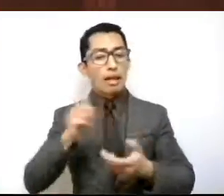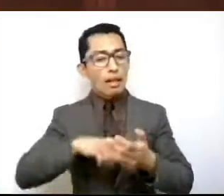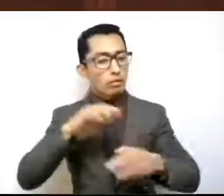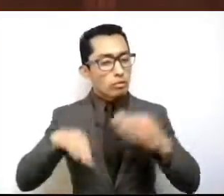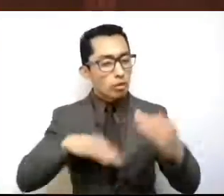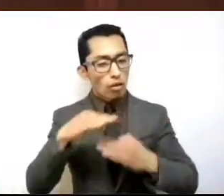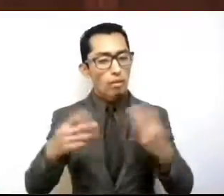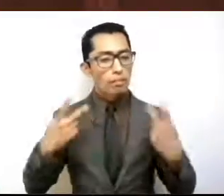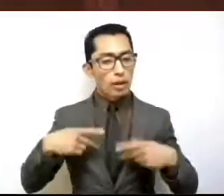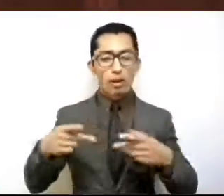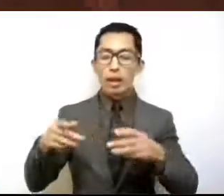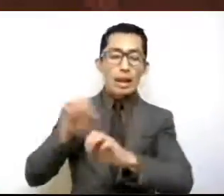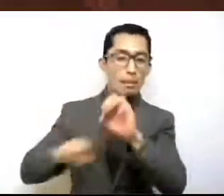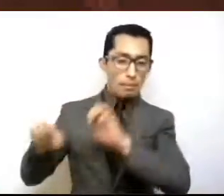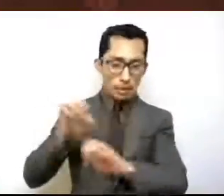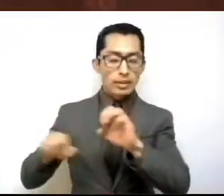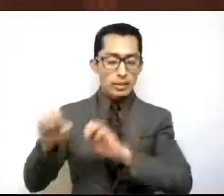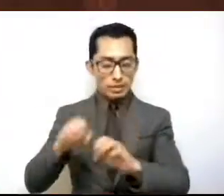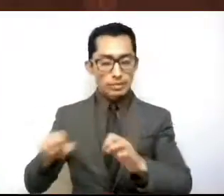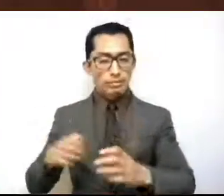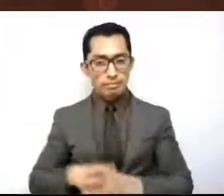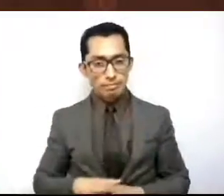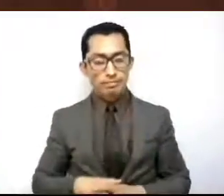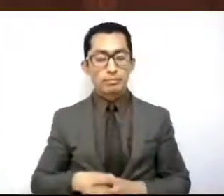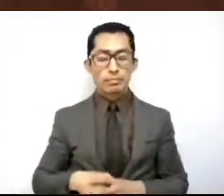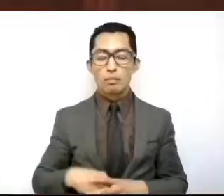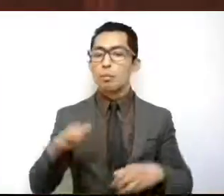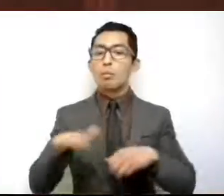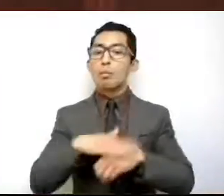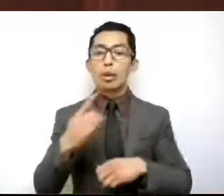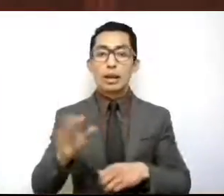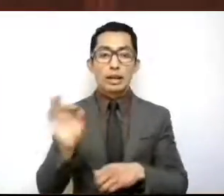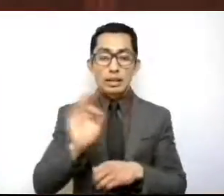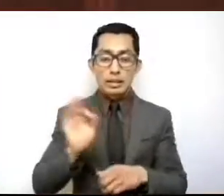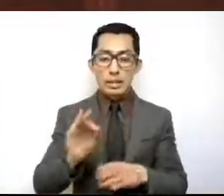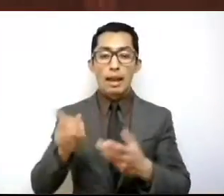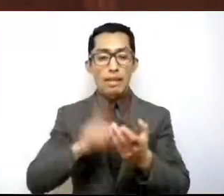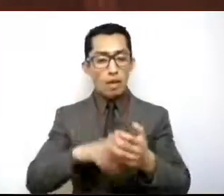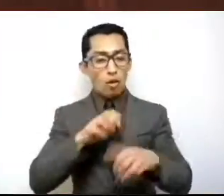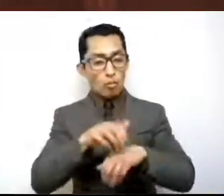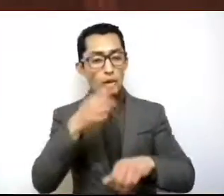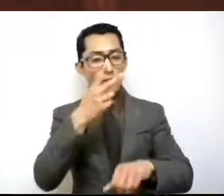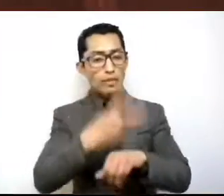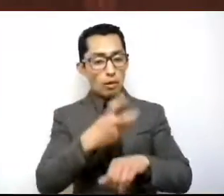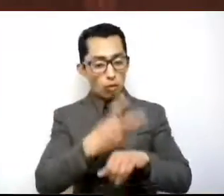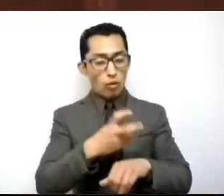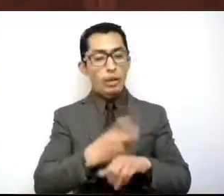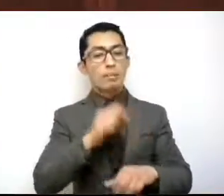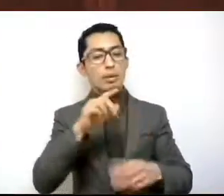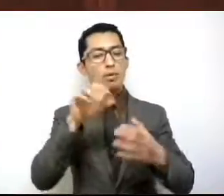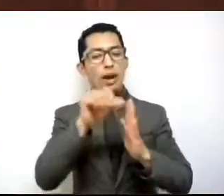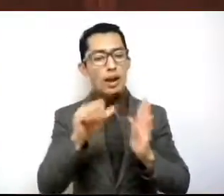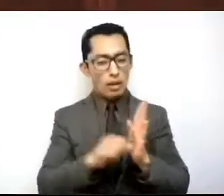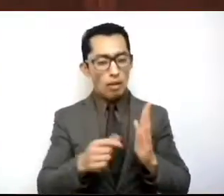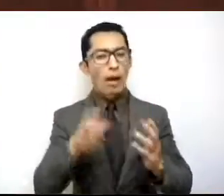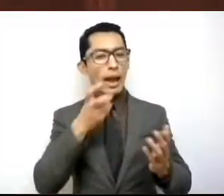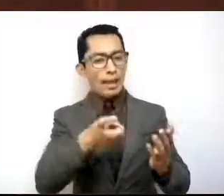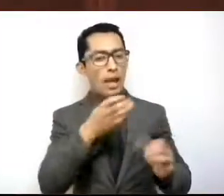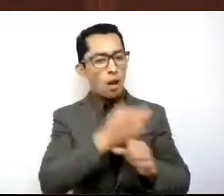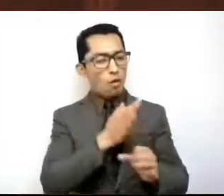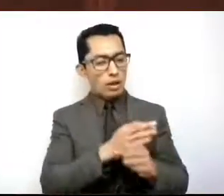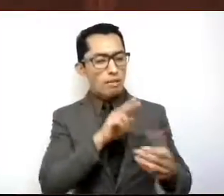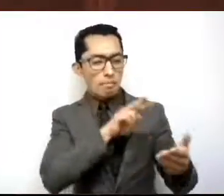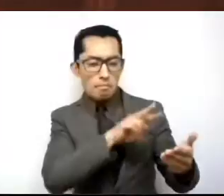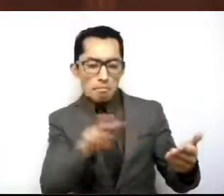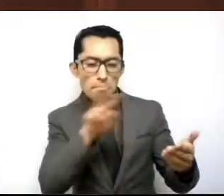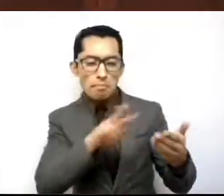de la persona jurídica, debido a que el actual texto de la fracción segunda del mismo artículo en cuestión refiere a